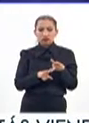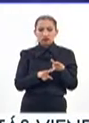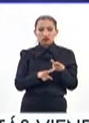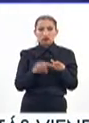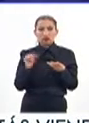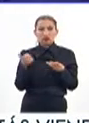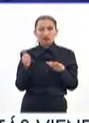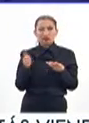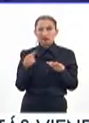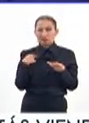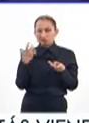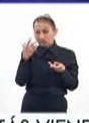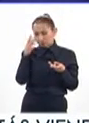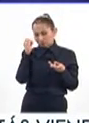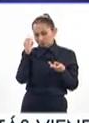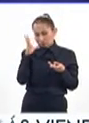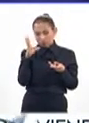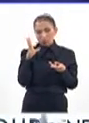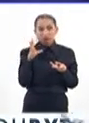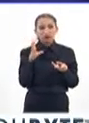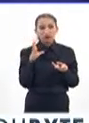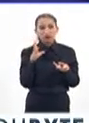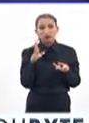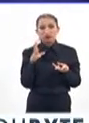¿cuál fue el otro?